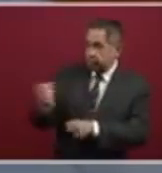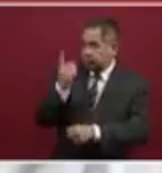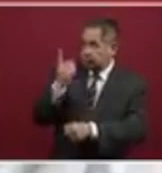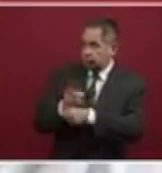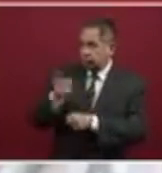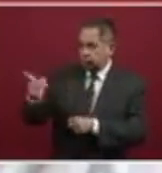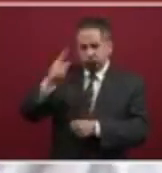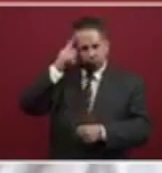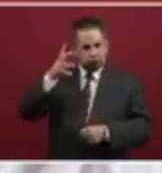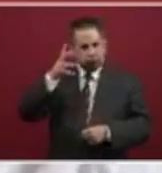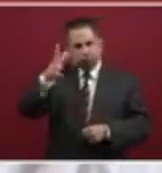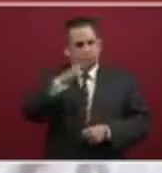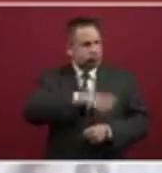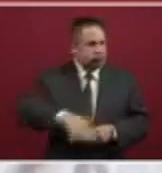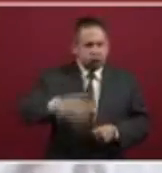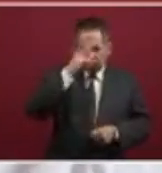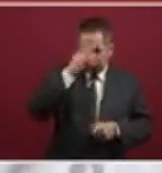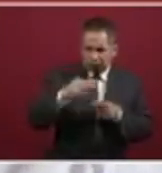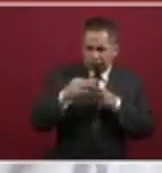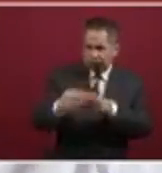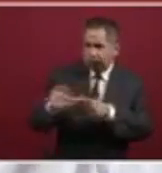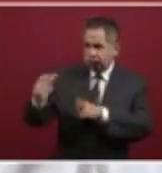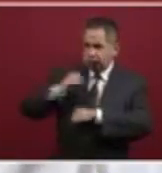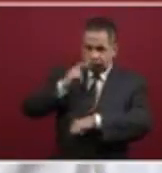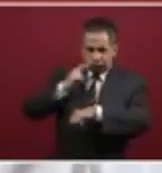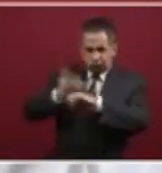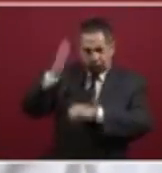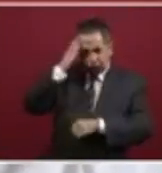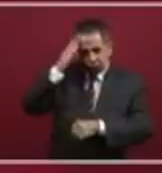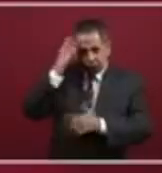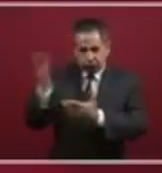los destinos de nuestro México, queremos los